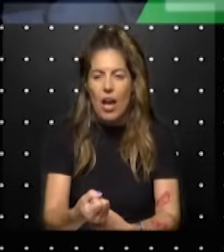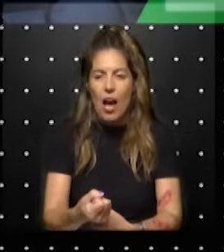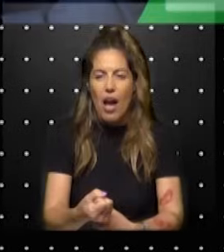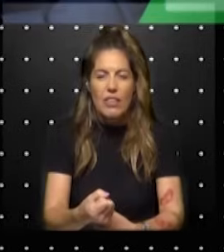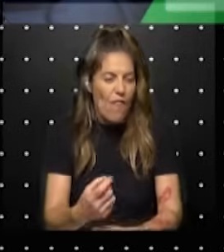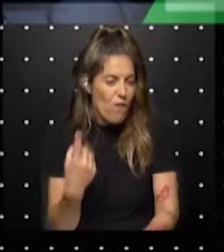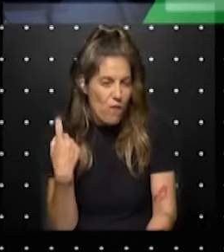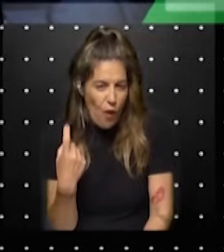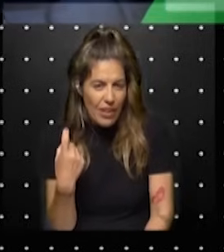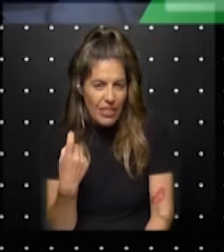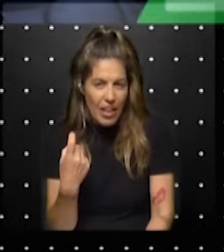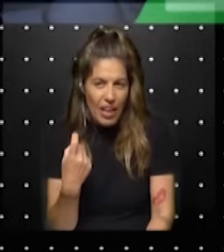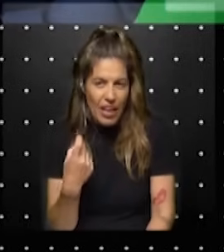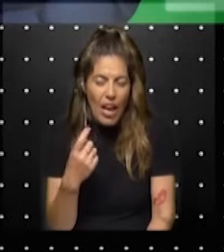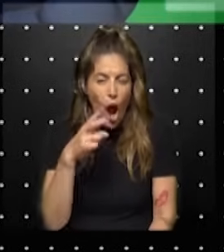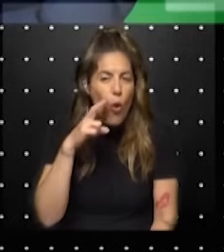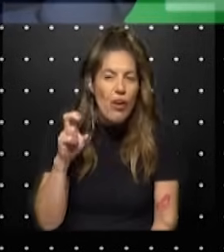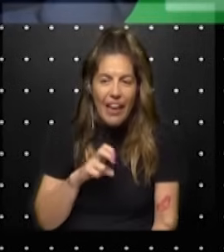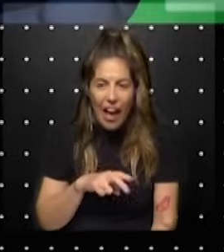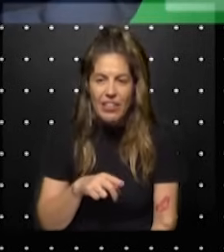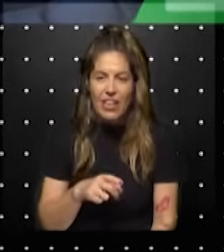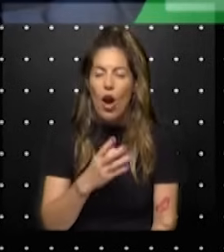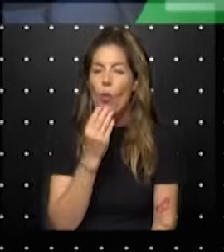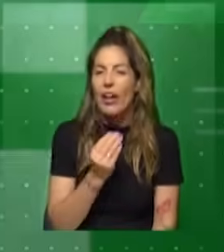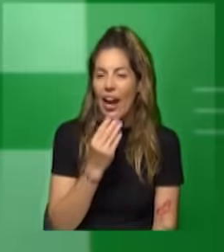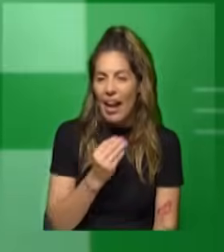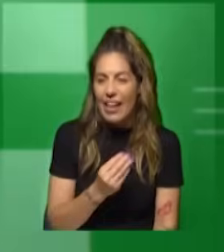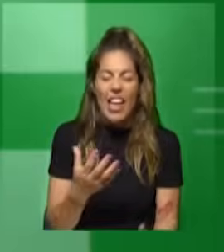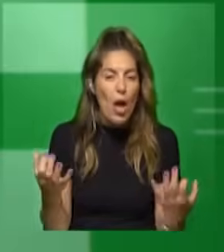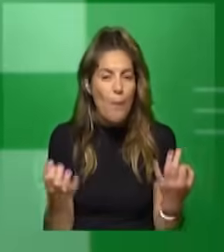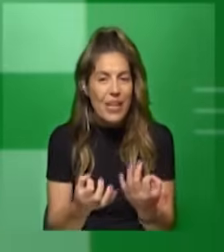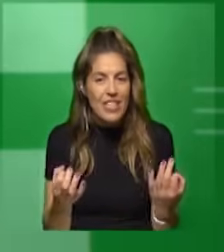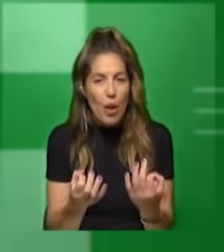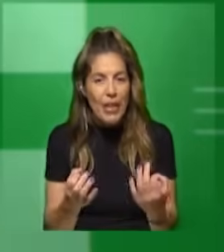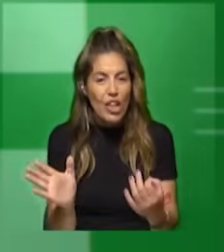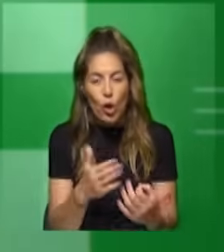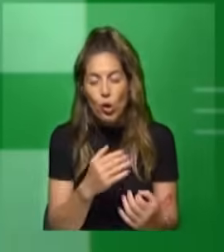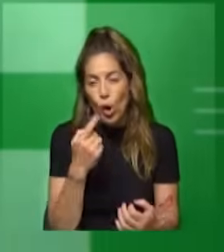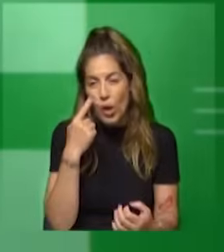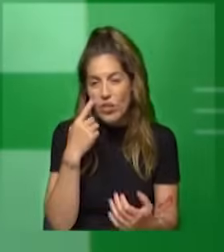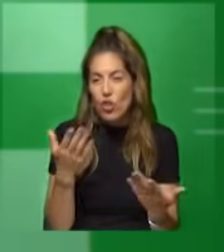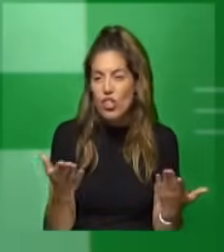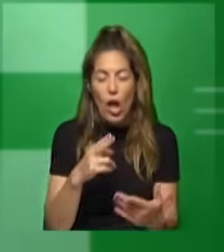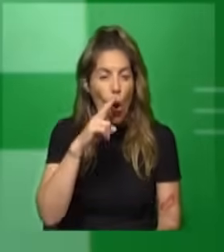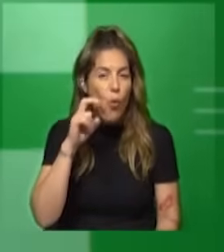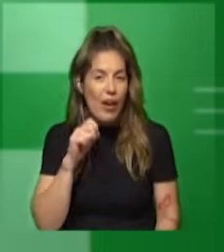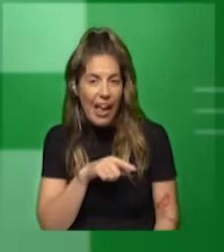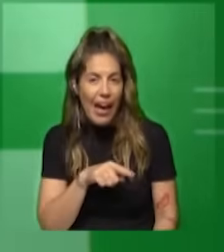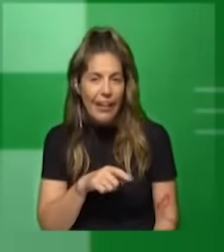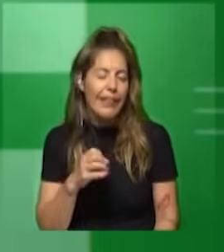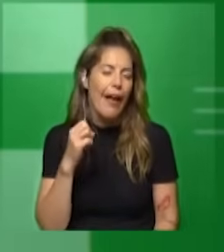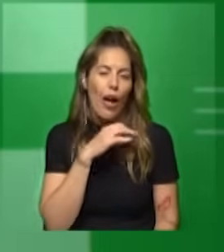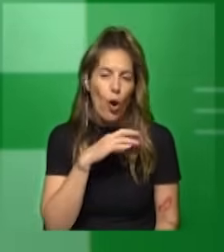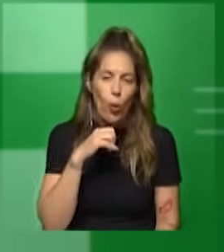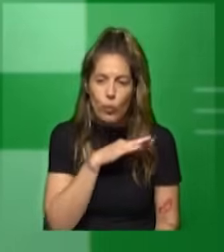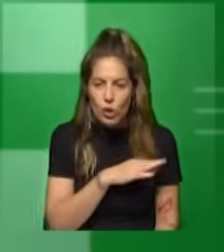tan fuerte al Estado ucraniano y al Estado israelita. Especialmente con todo lo que ha salido últimamente en Ucrania de la corrupción